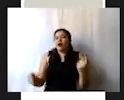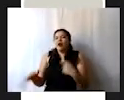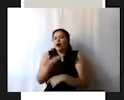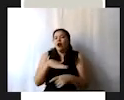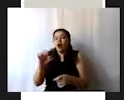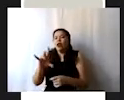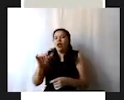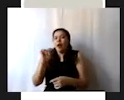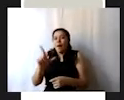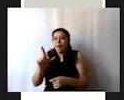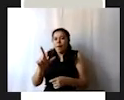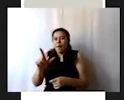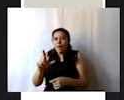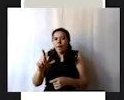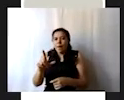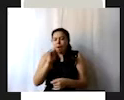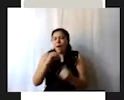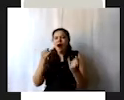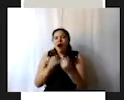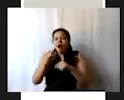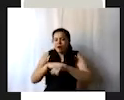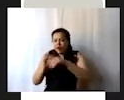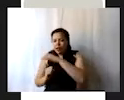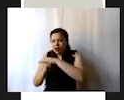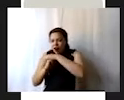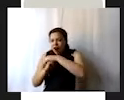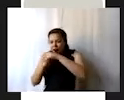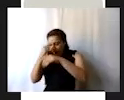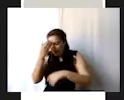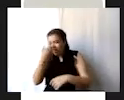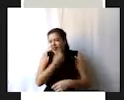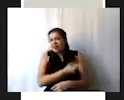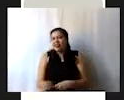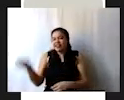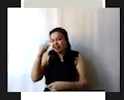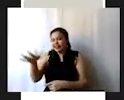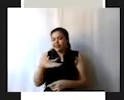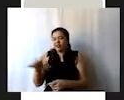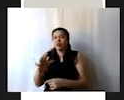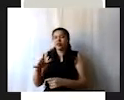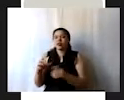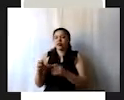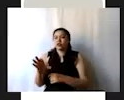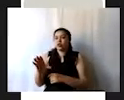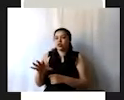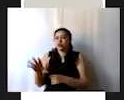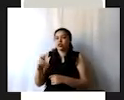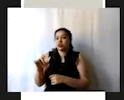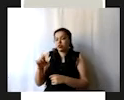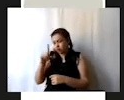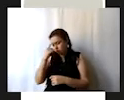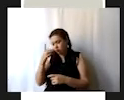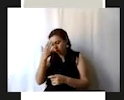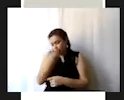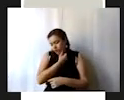civil y el reforzamiento de la capacidad de la sociedad civil. Para superar los desafíos de